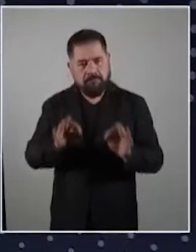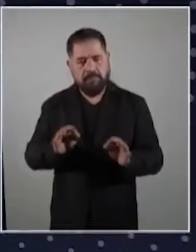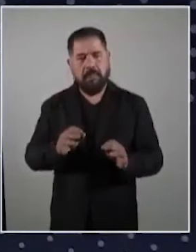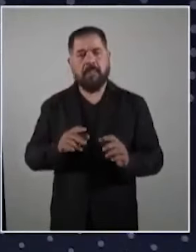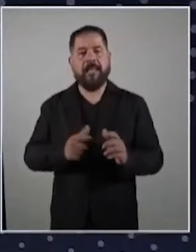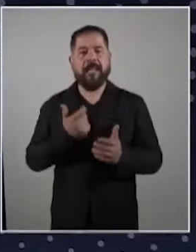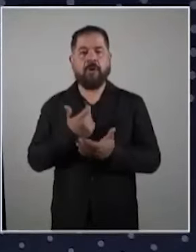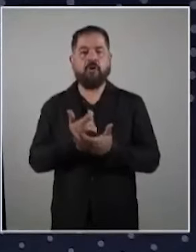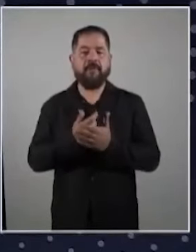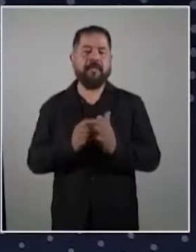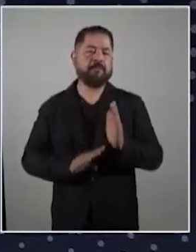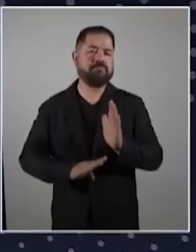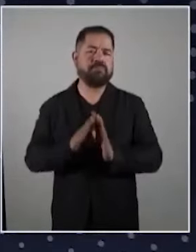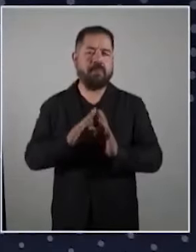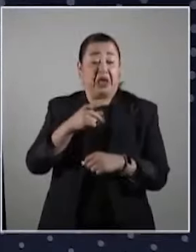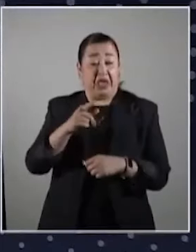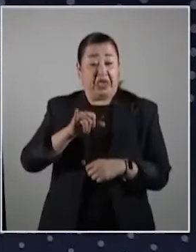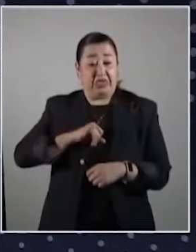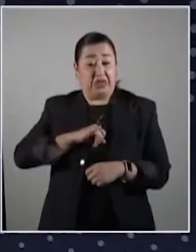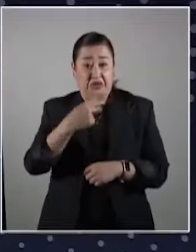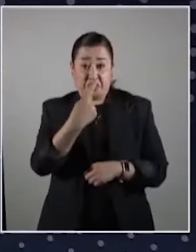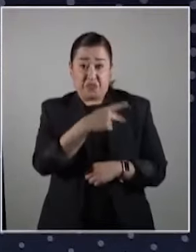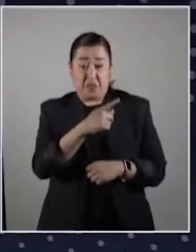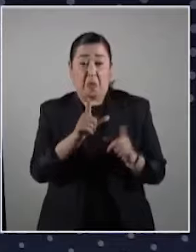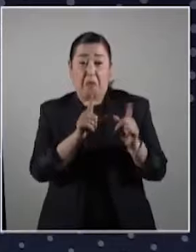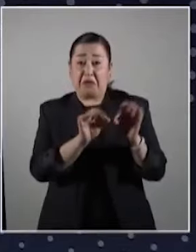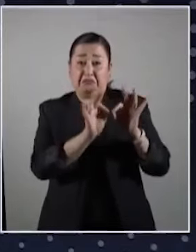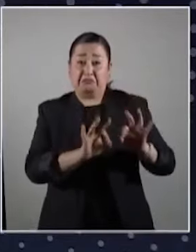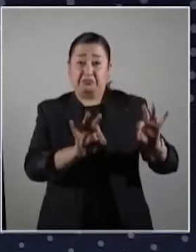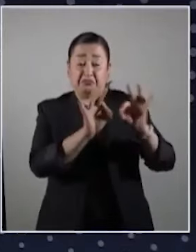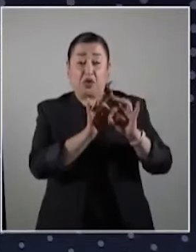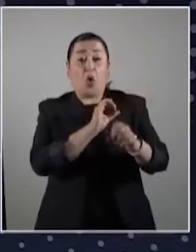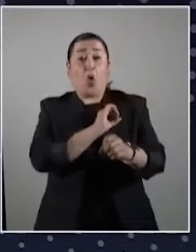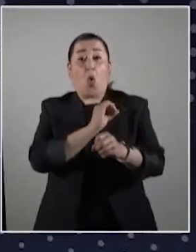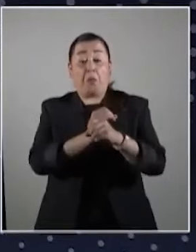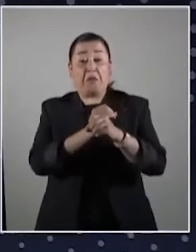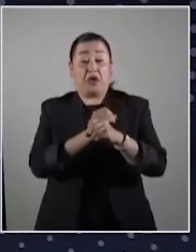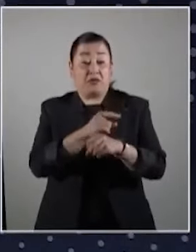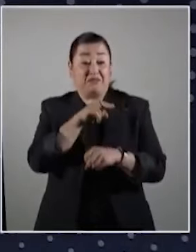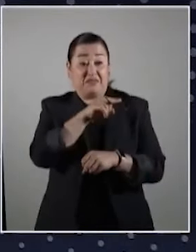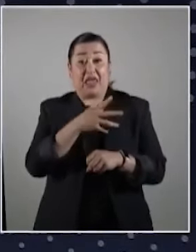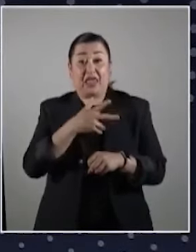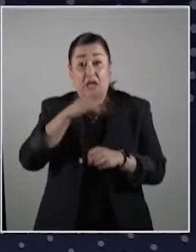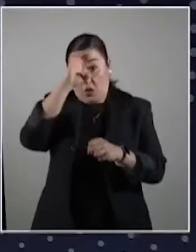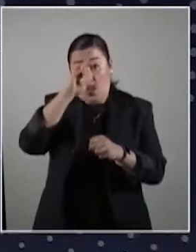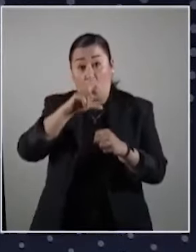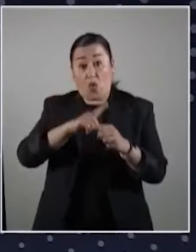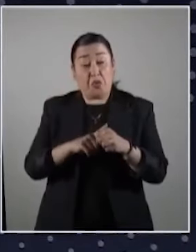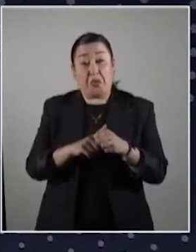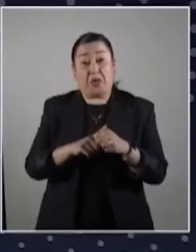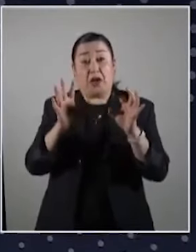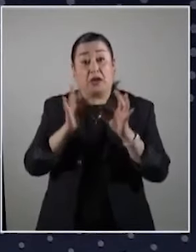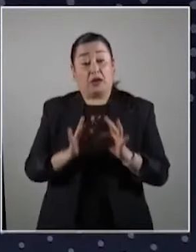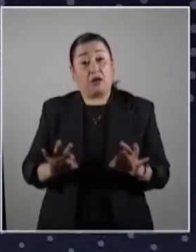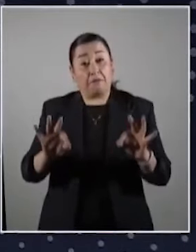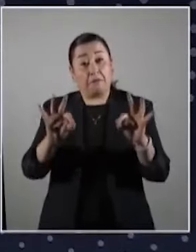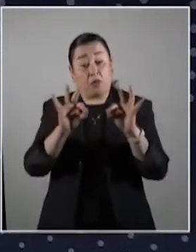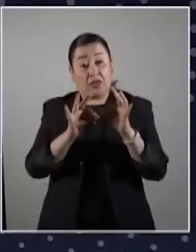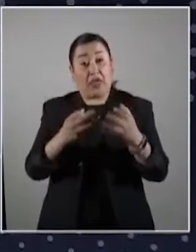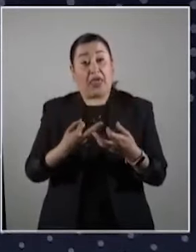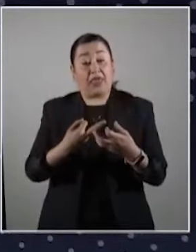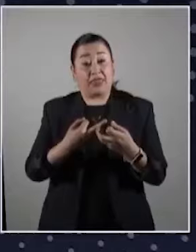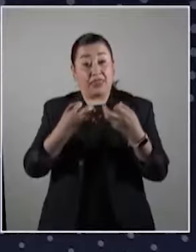crecimiento económico paz y Justicia kajem tiene un una de las extraordinarias culturas del país es tierra